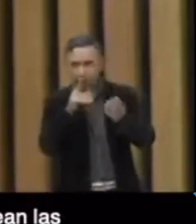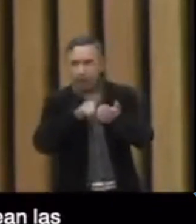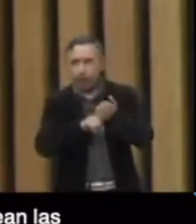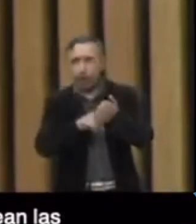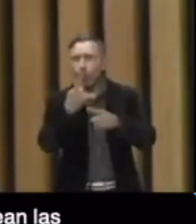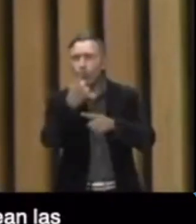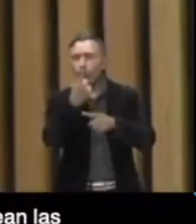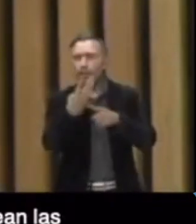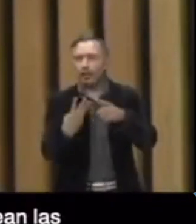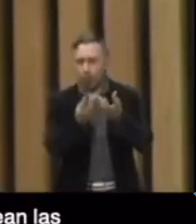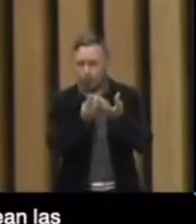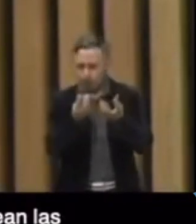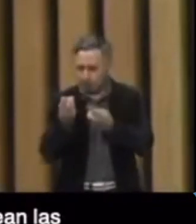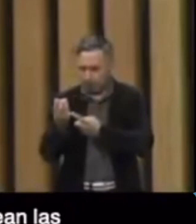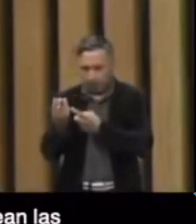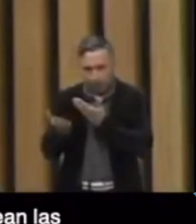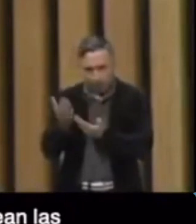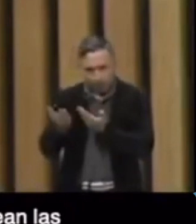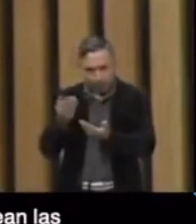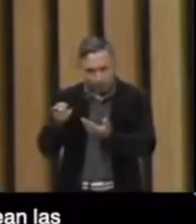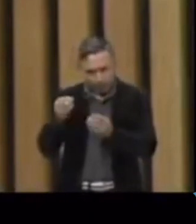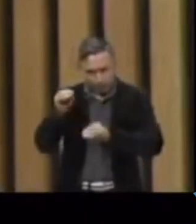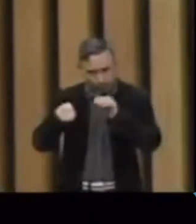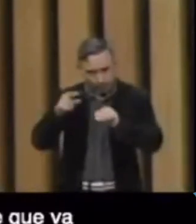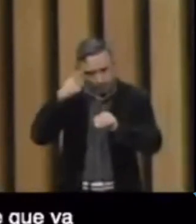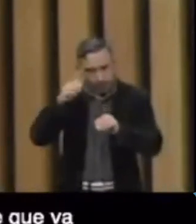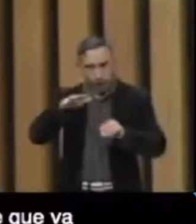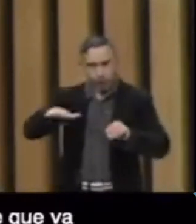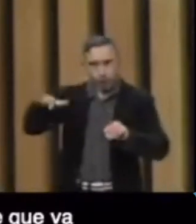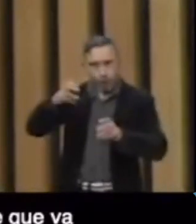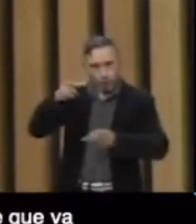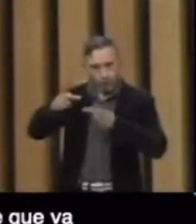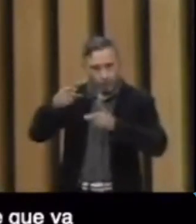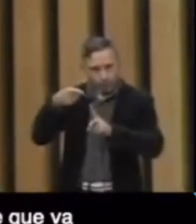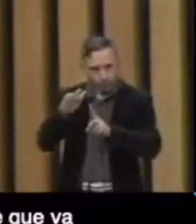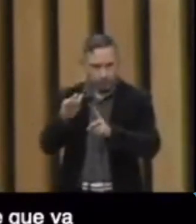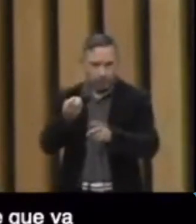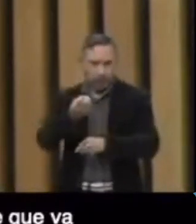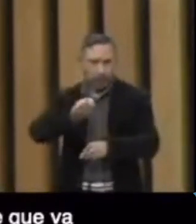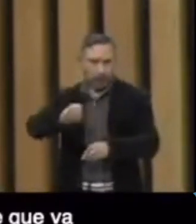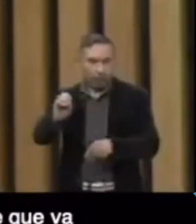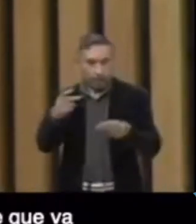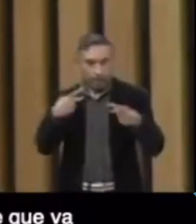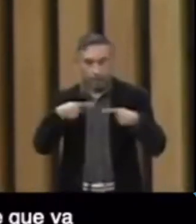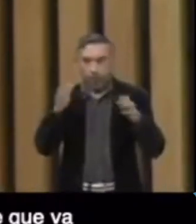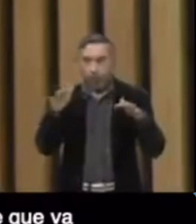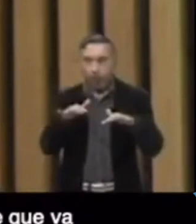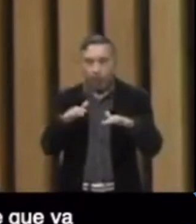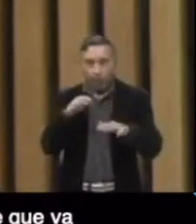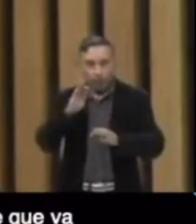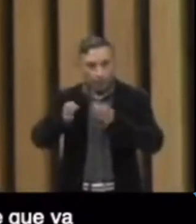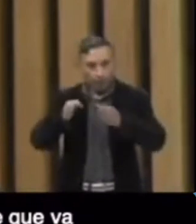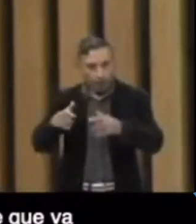sean las que funcionen para la consulta popular es evidente que eso va a mermar la participación es evidente que va a